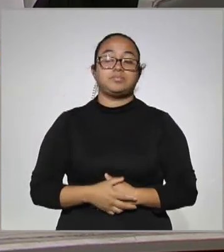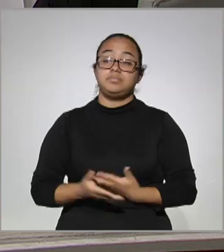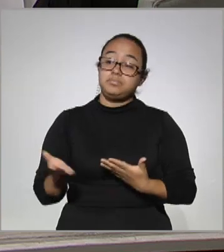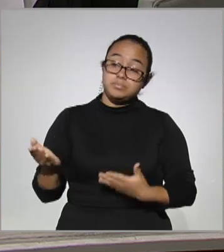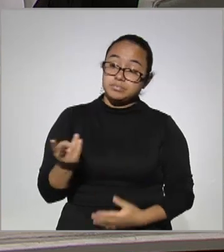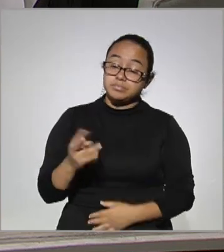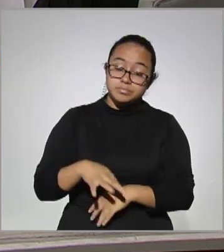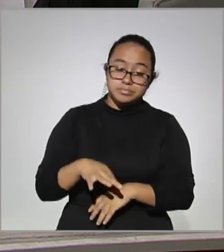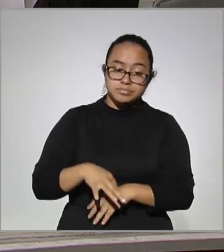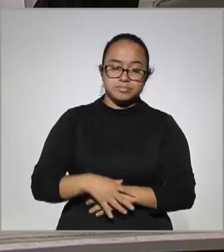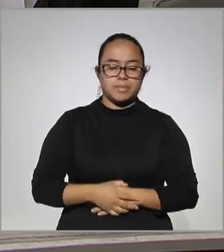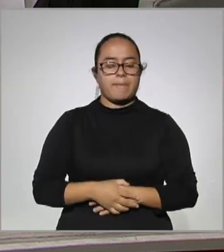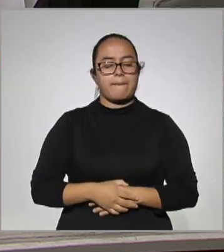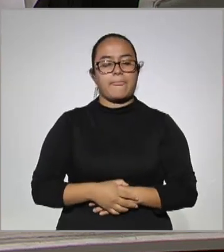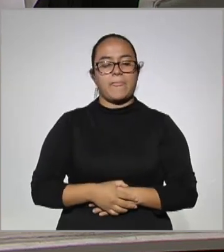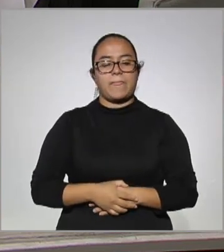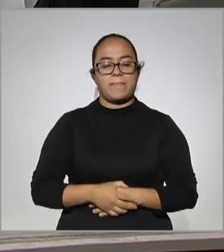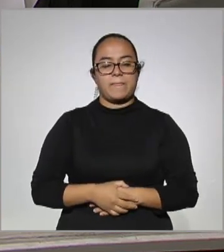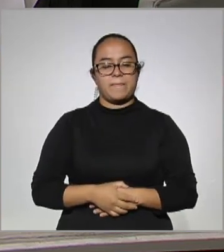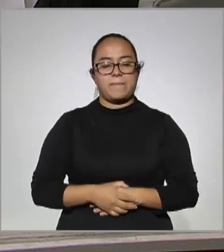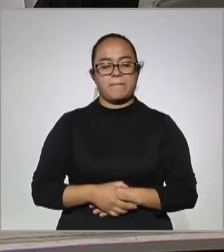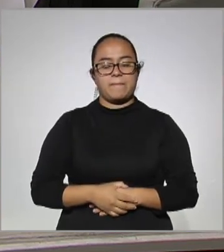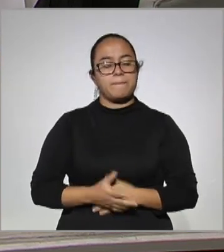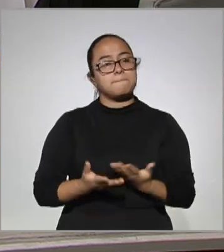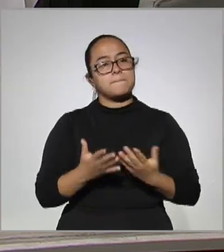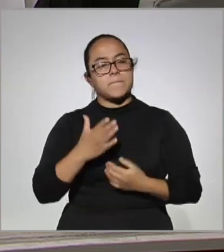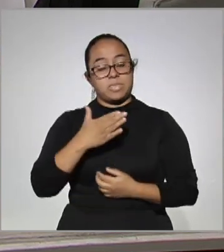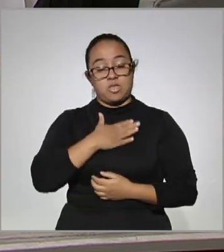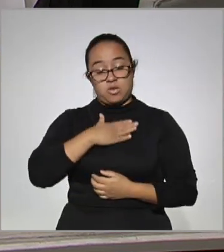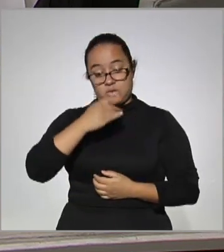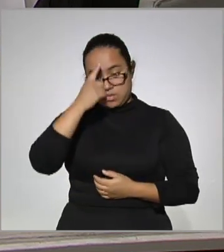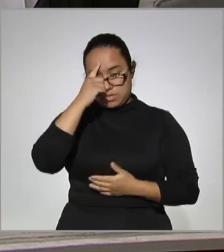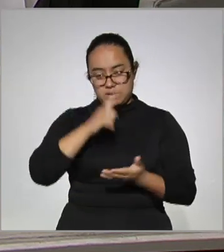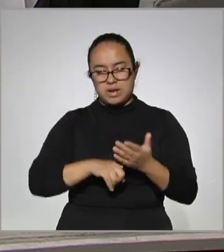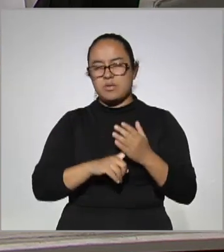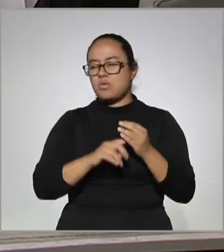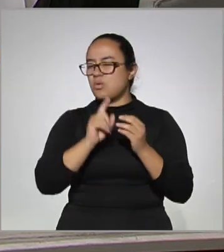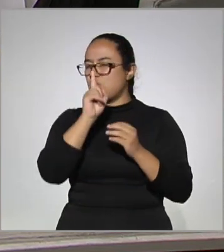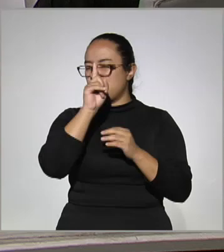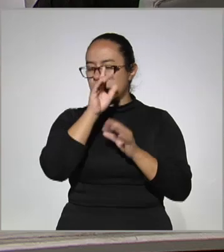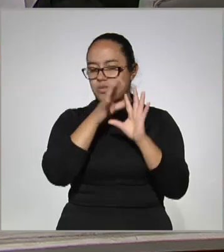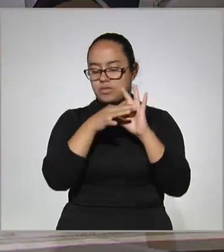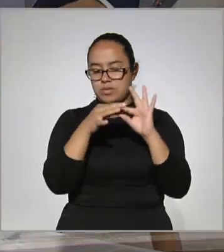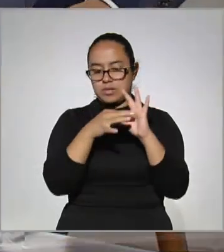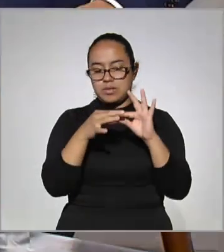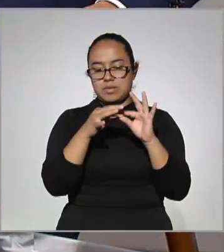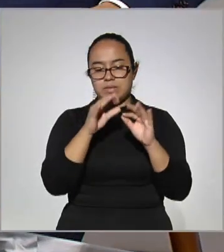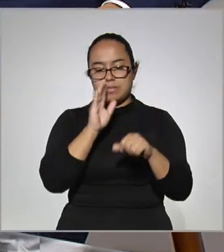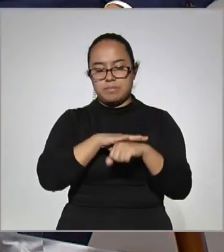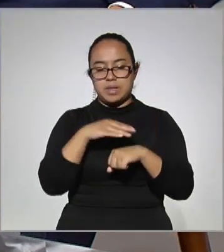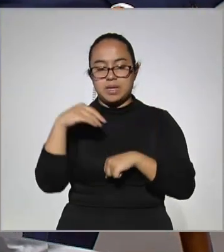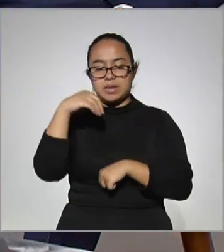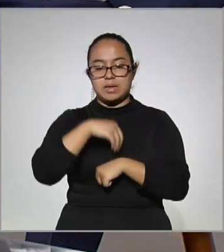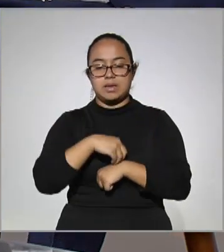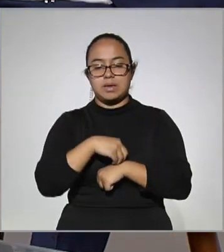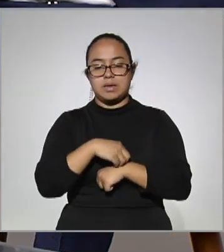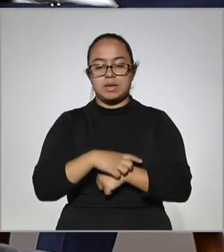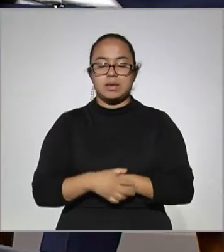Doctores. Sí. No, bueno, yo creo que solo para puntualizarlo del doctor,